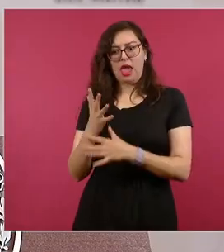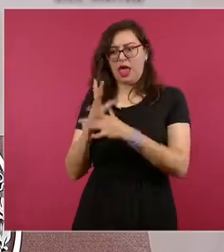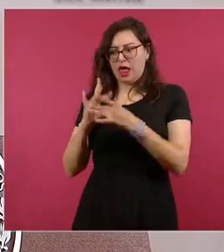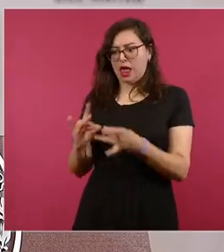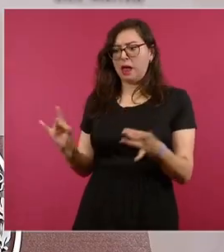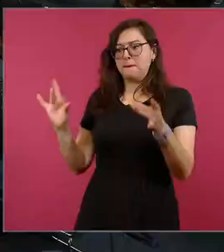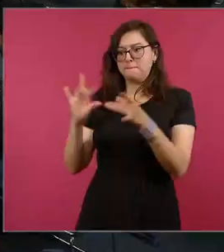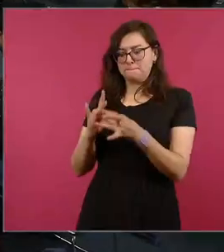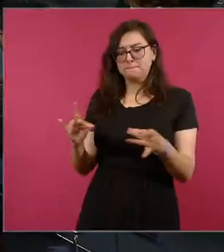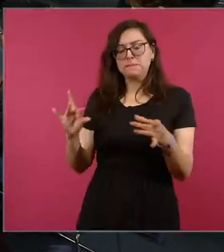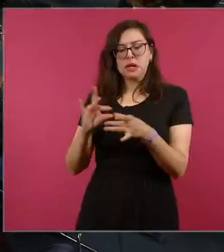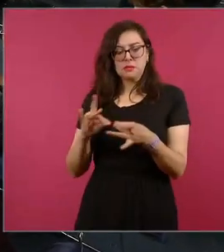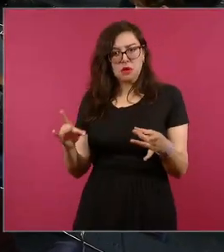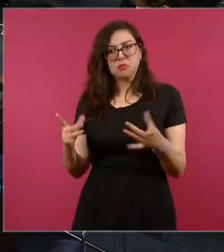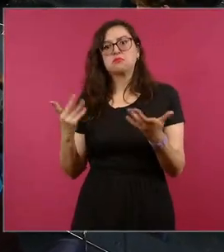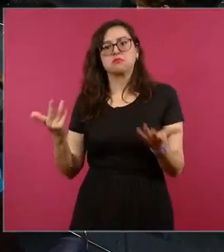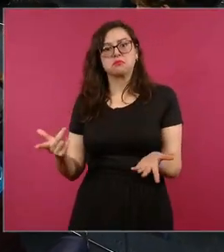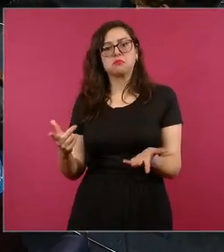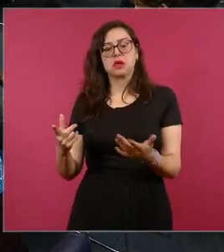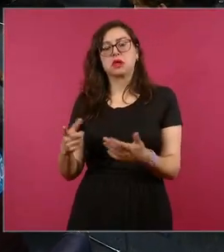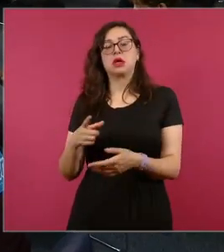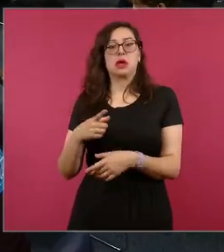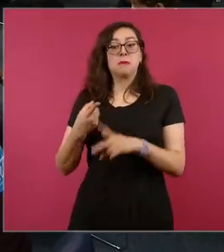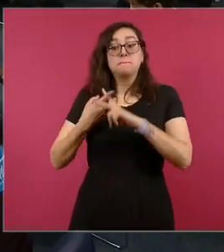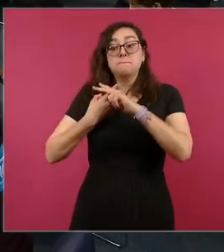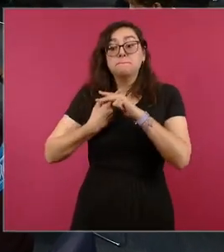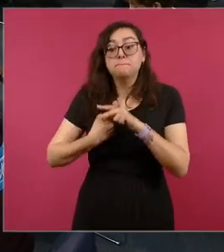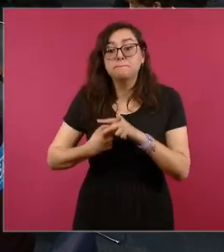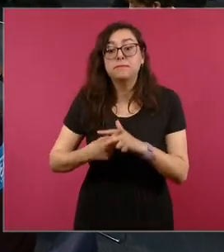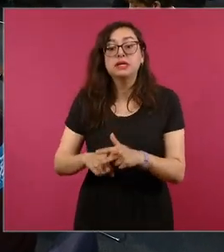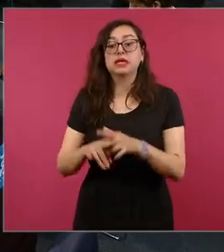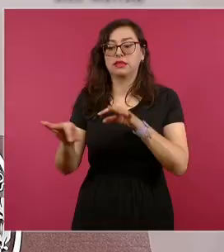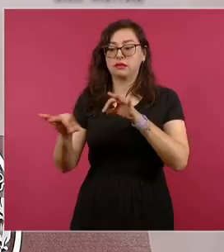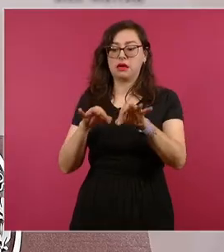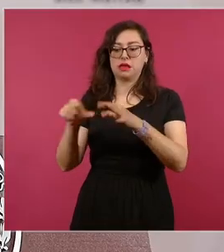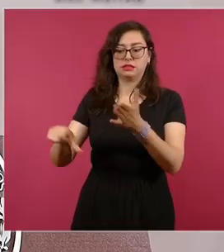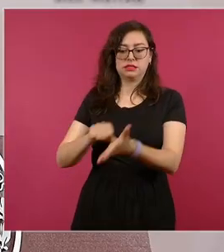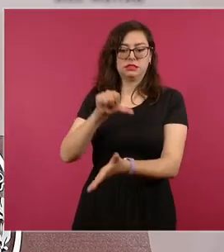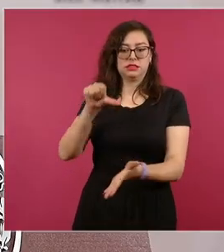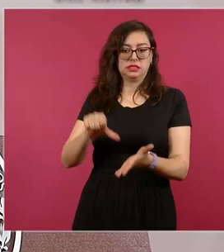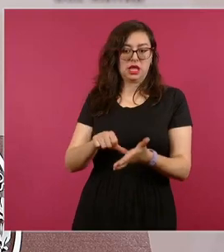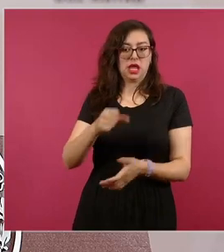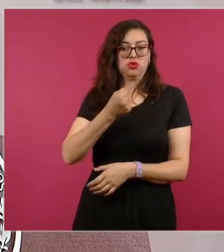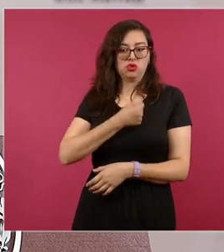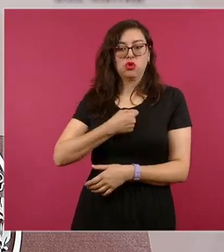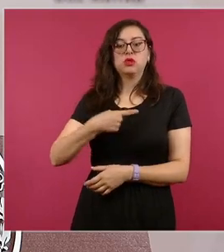en el primer nivel de atención, en principio, pero también lo tenemos